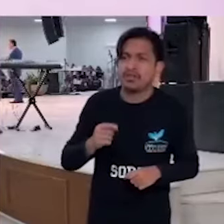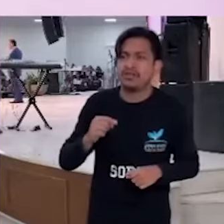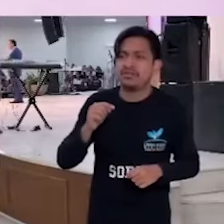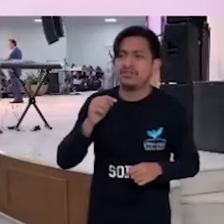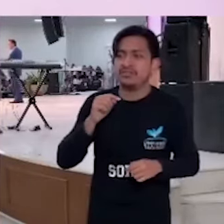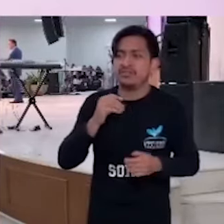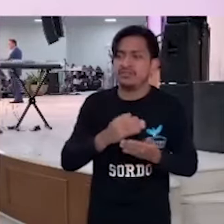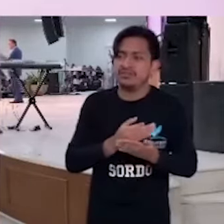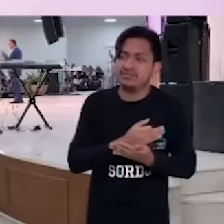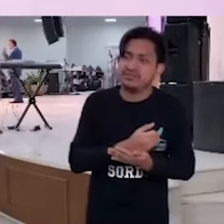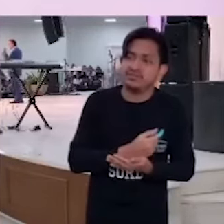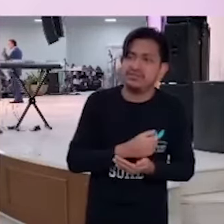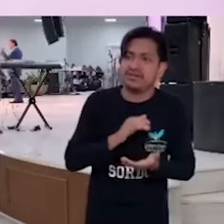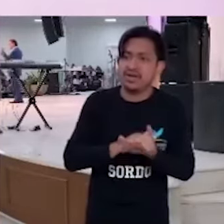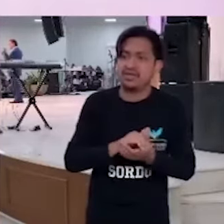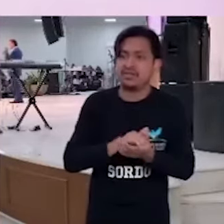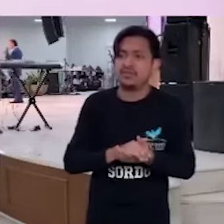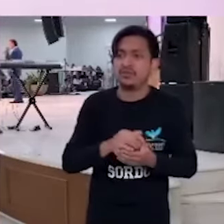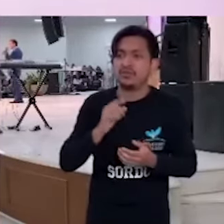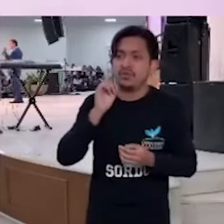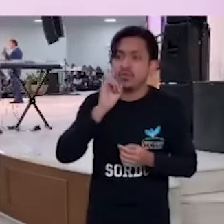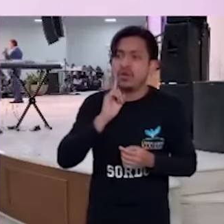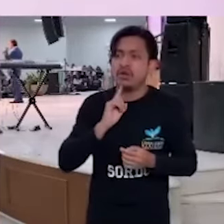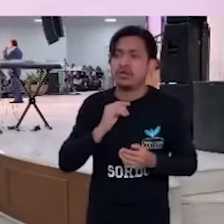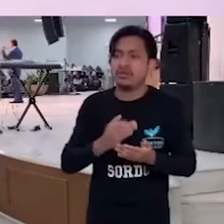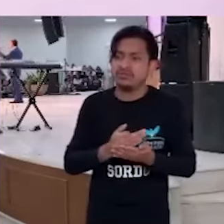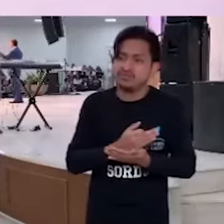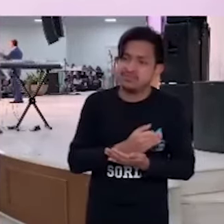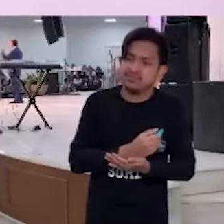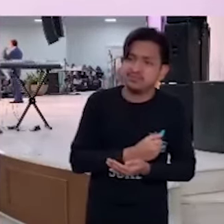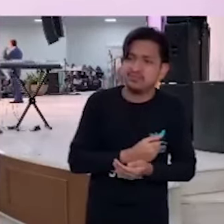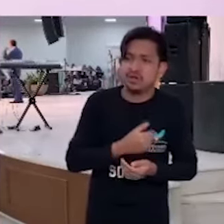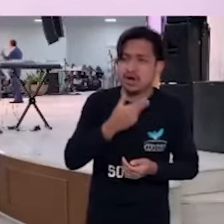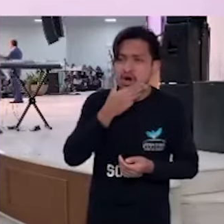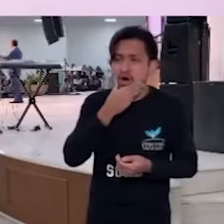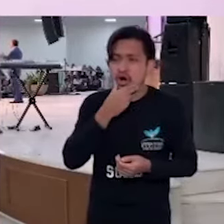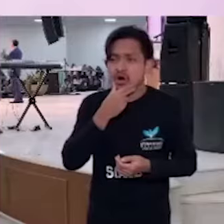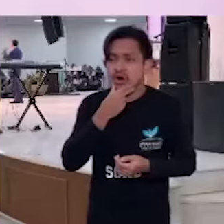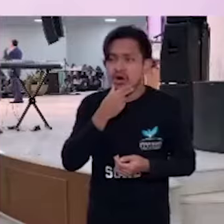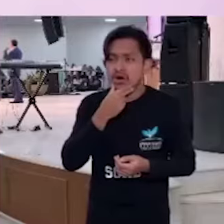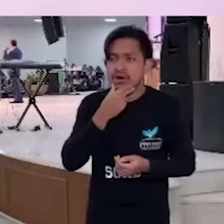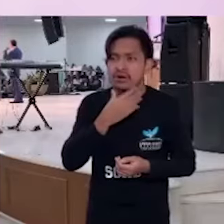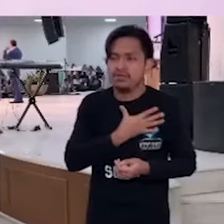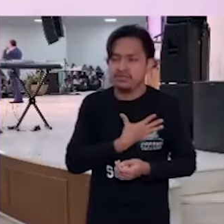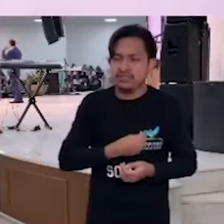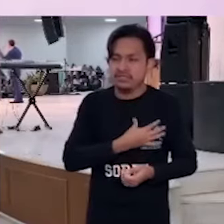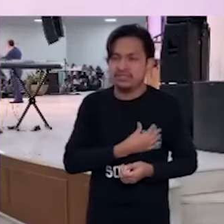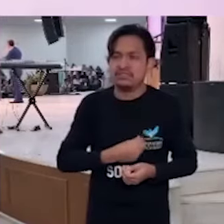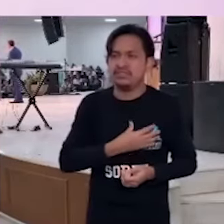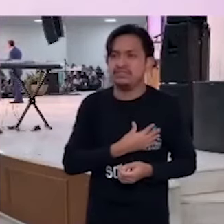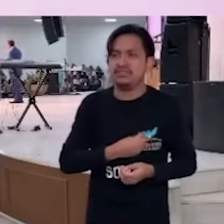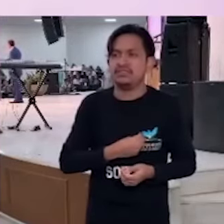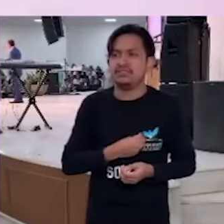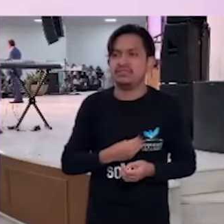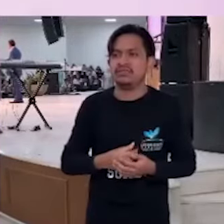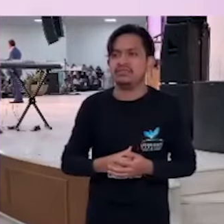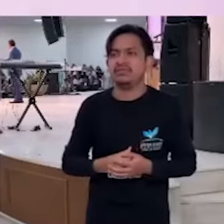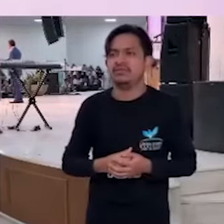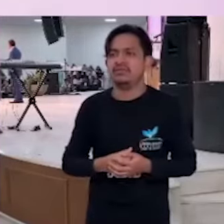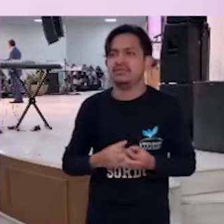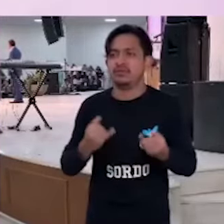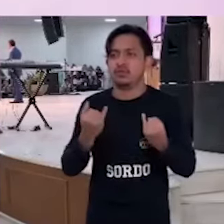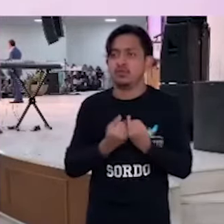hijos. Y le falla, le puedes, hay ancianos que ya hasta son abuelos y le fallan hasta a sus nietos también,